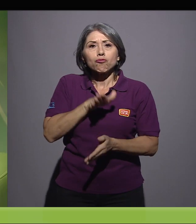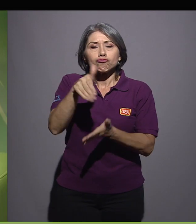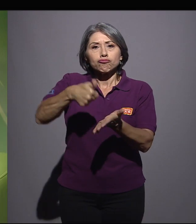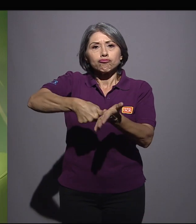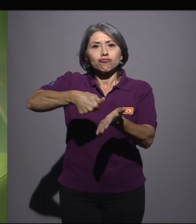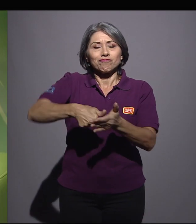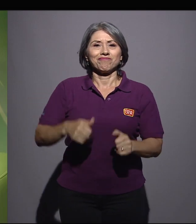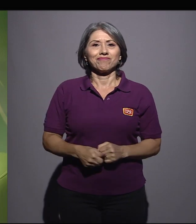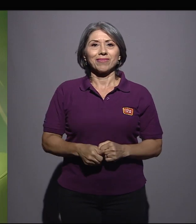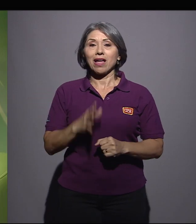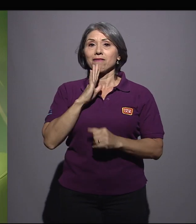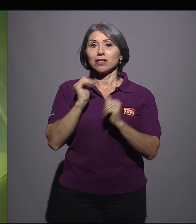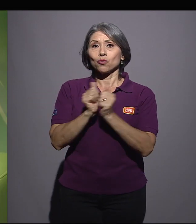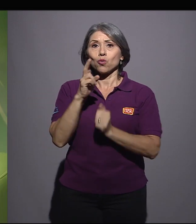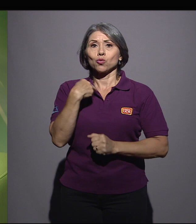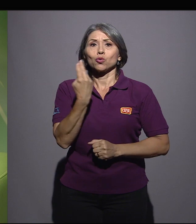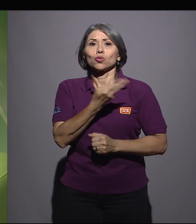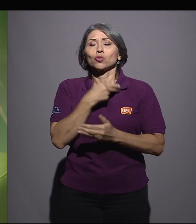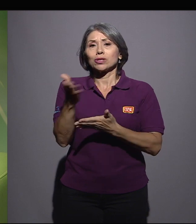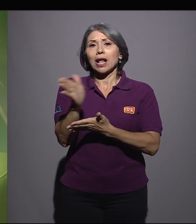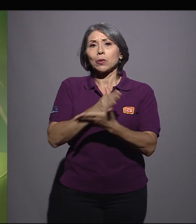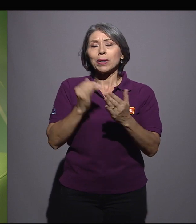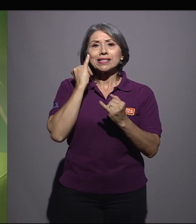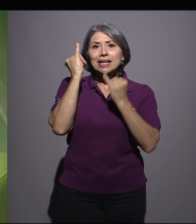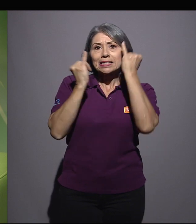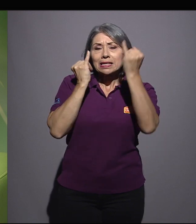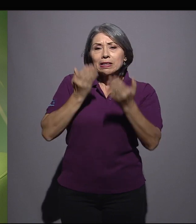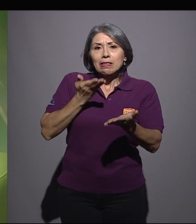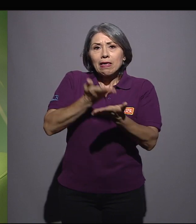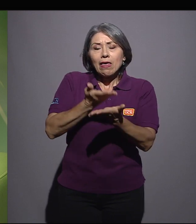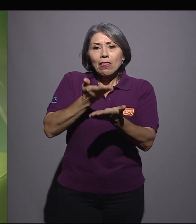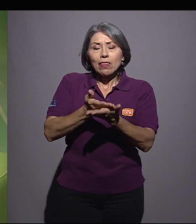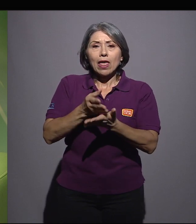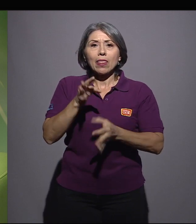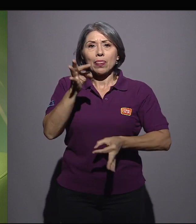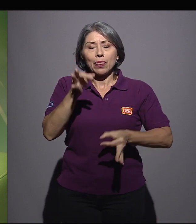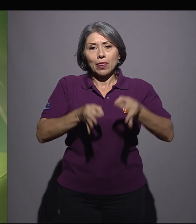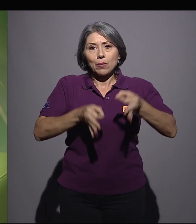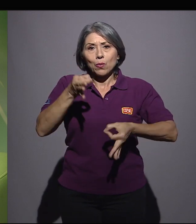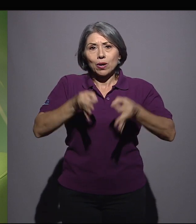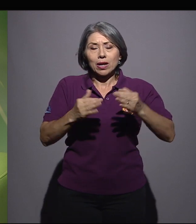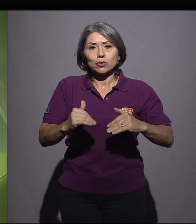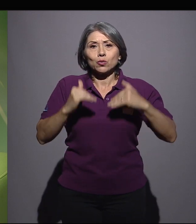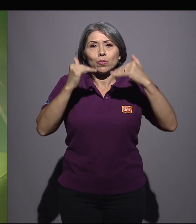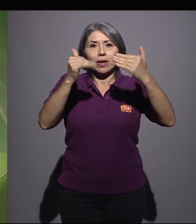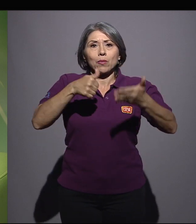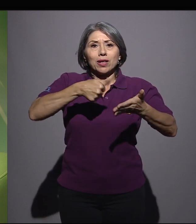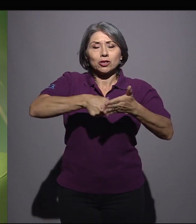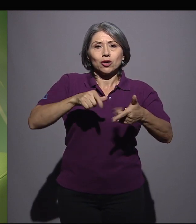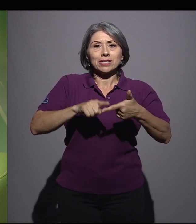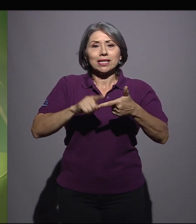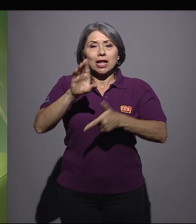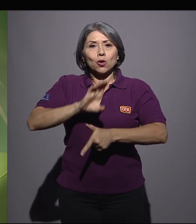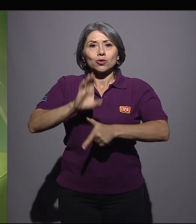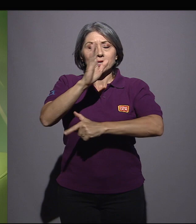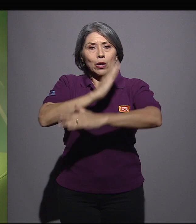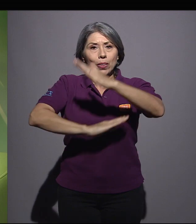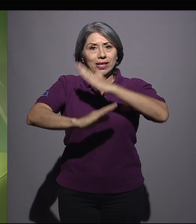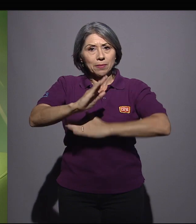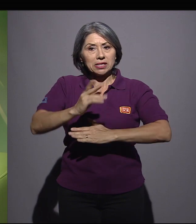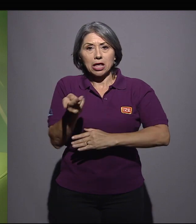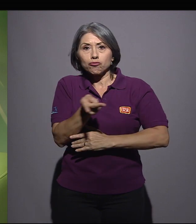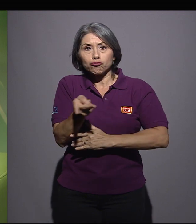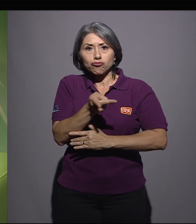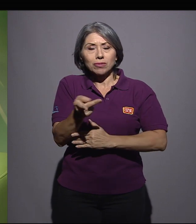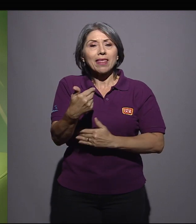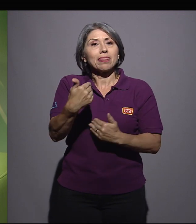y estarán conversando con nosotros sobre algunas de las iniciativas que el Tribunal Supremo de Elecciones y el Consejo Nacional de Personas con Discapacidad tienen